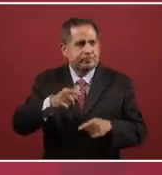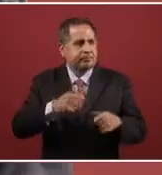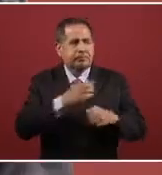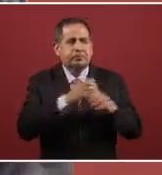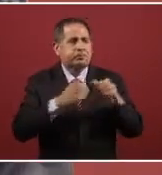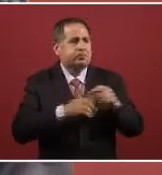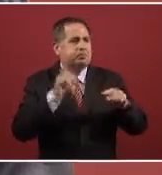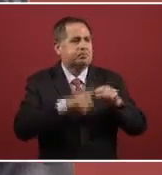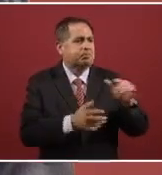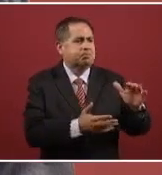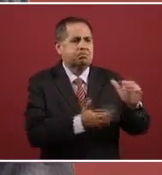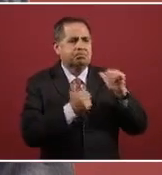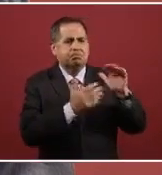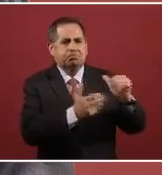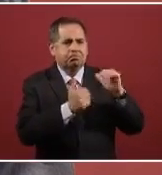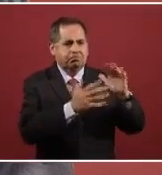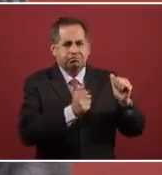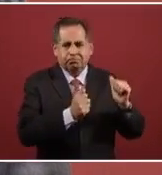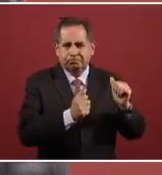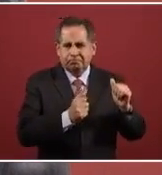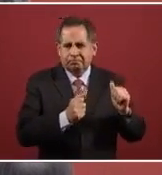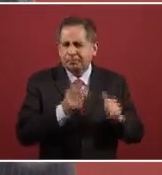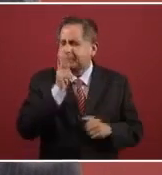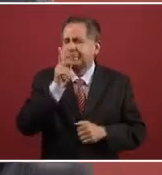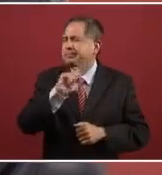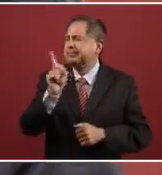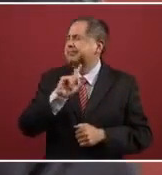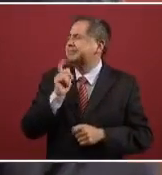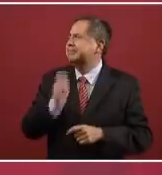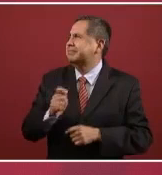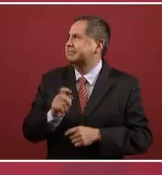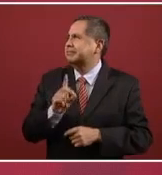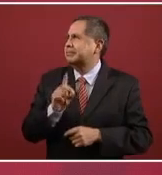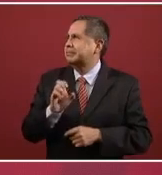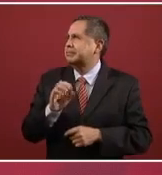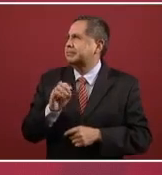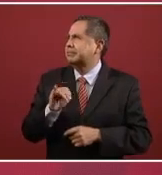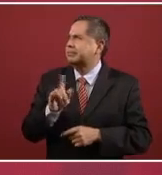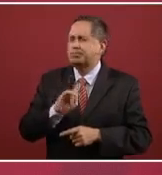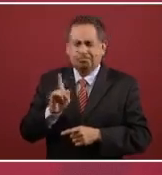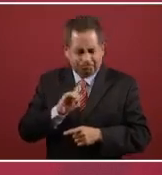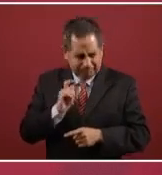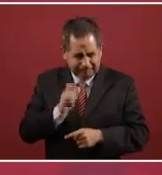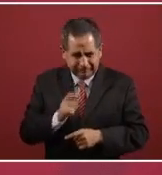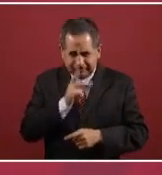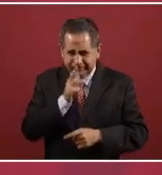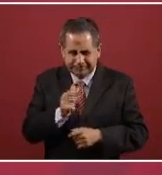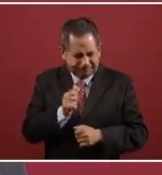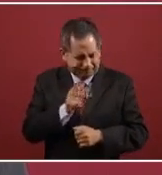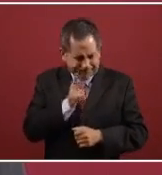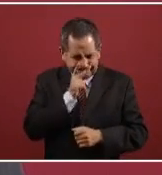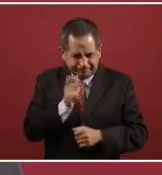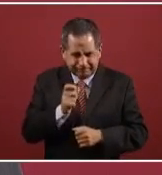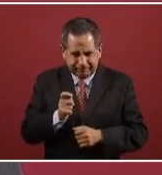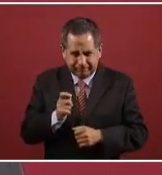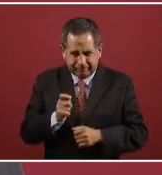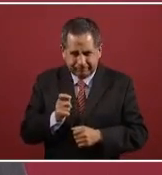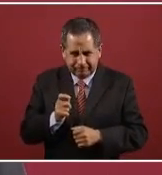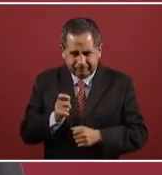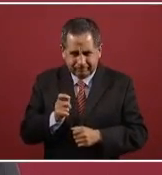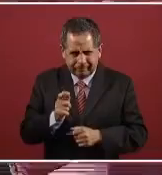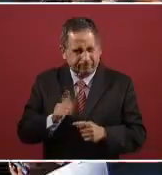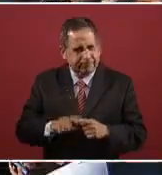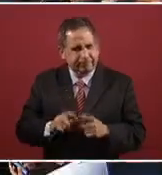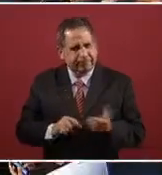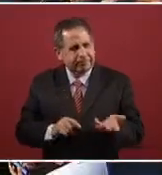decomisos? No es la palabra correcta, el decomiso es